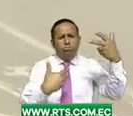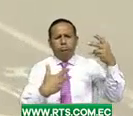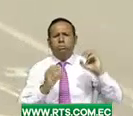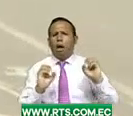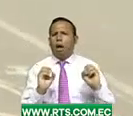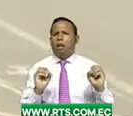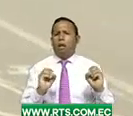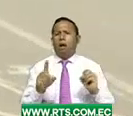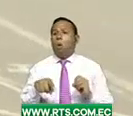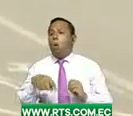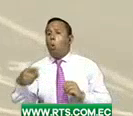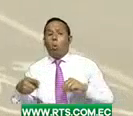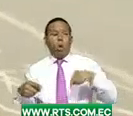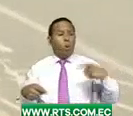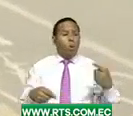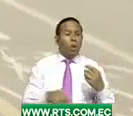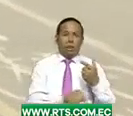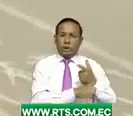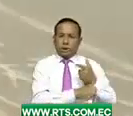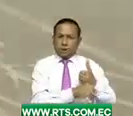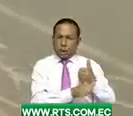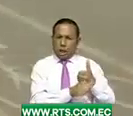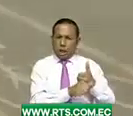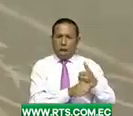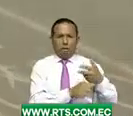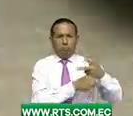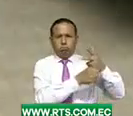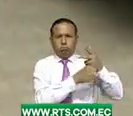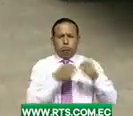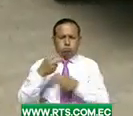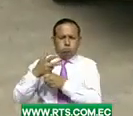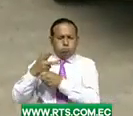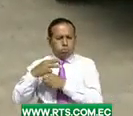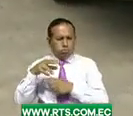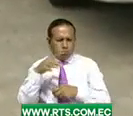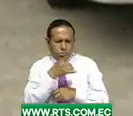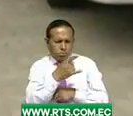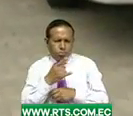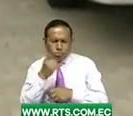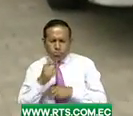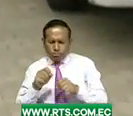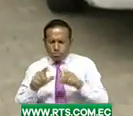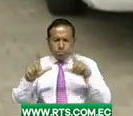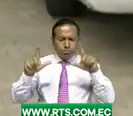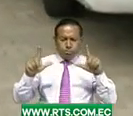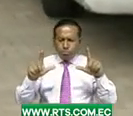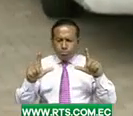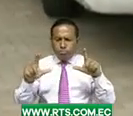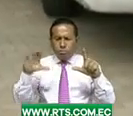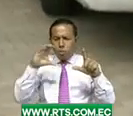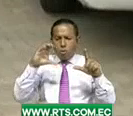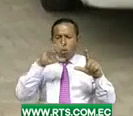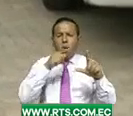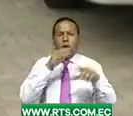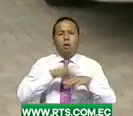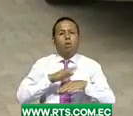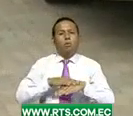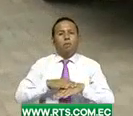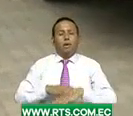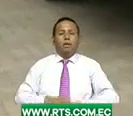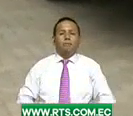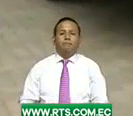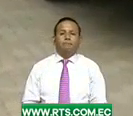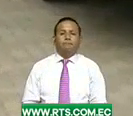otras cámaras en el sector donde se cometió el robo para localizar a los responsables. Informó Adriana Peralta.